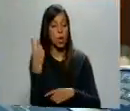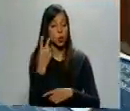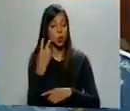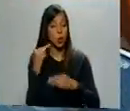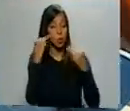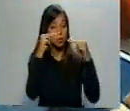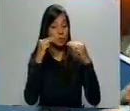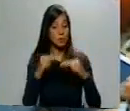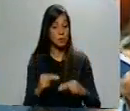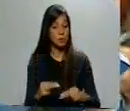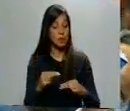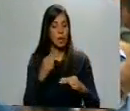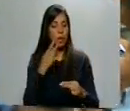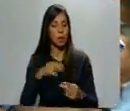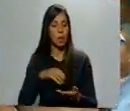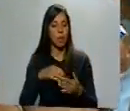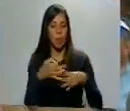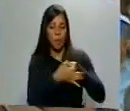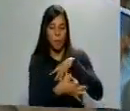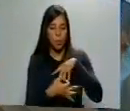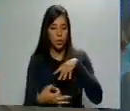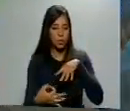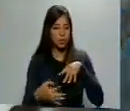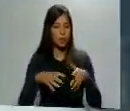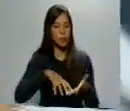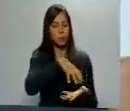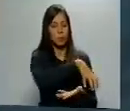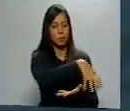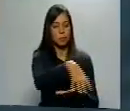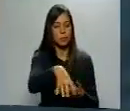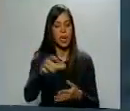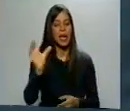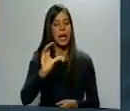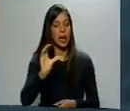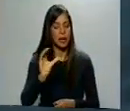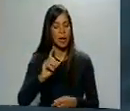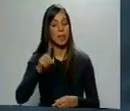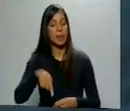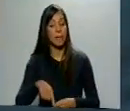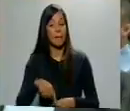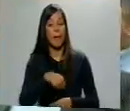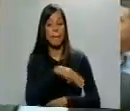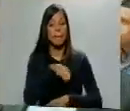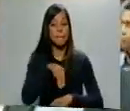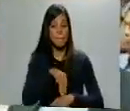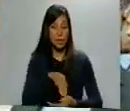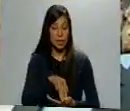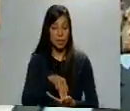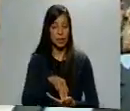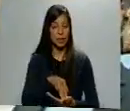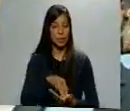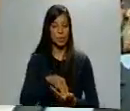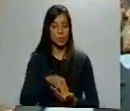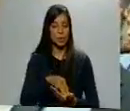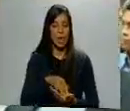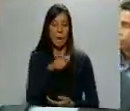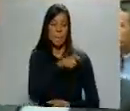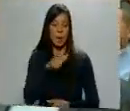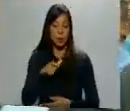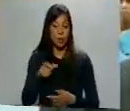los municipios del distrito capital y los correspondientes al estado Miranda. Era el espíritu del constituyente